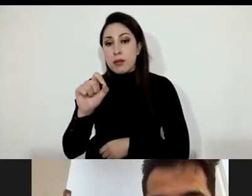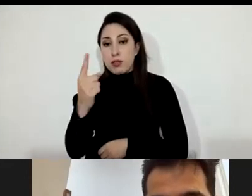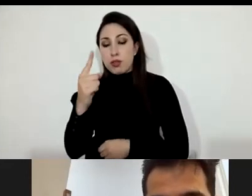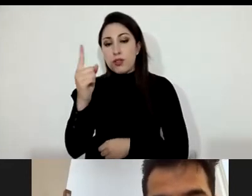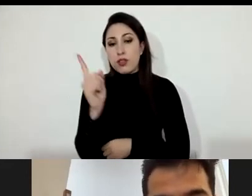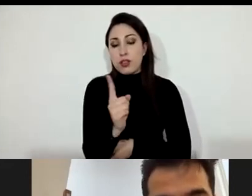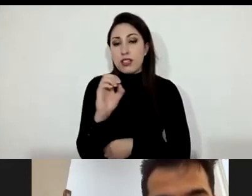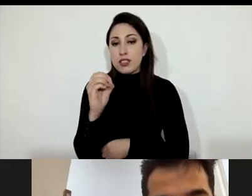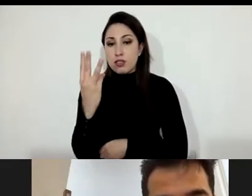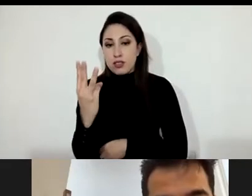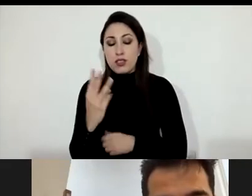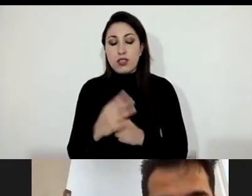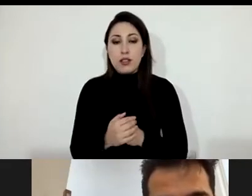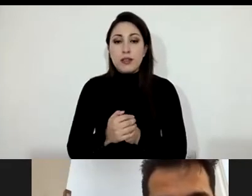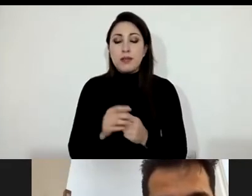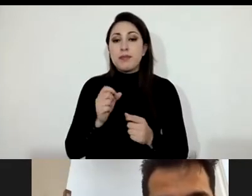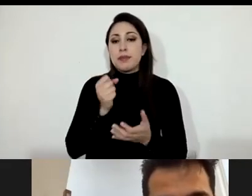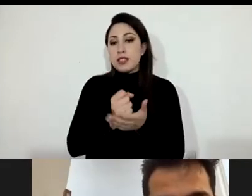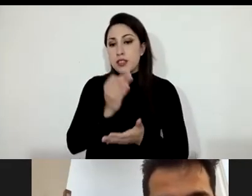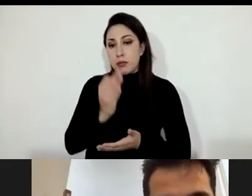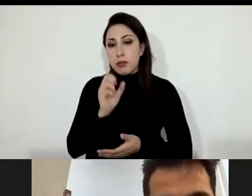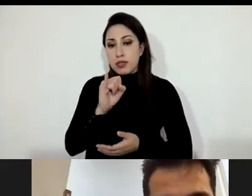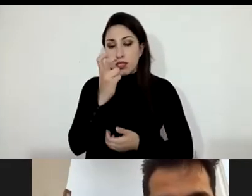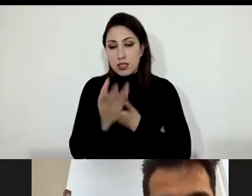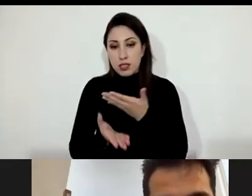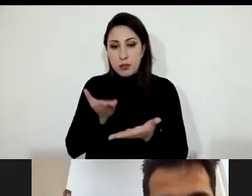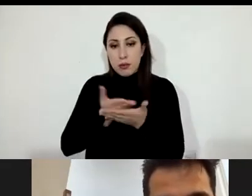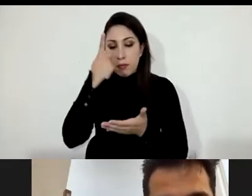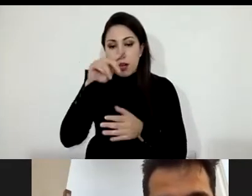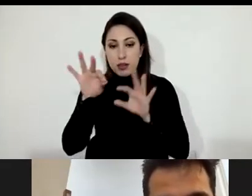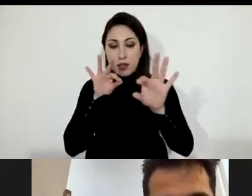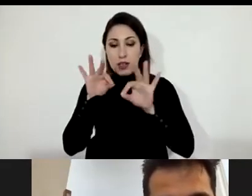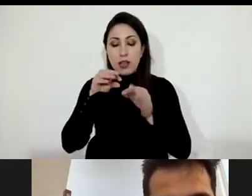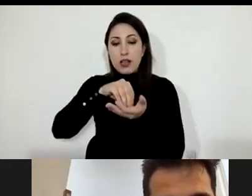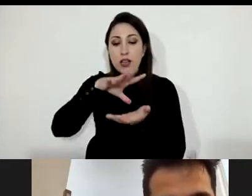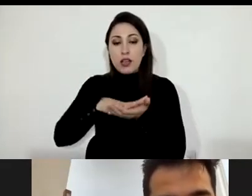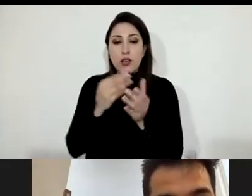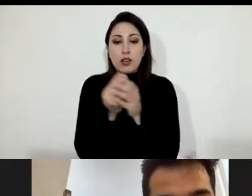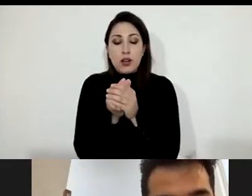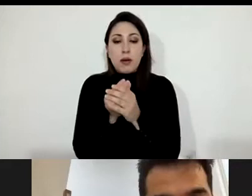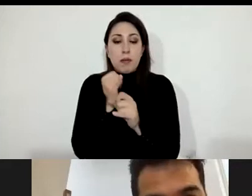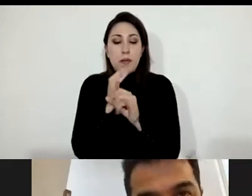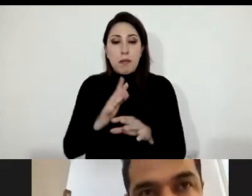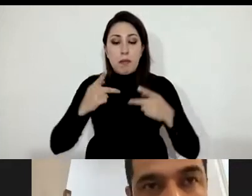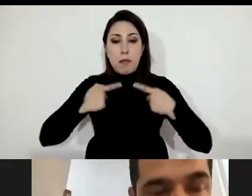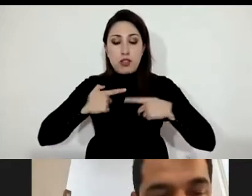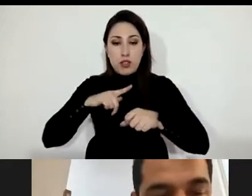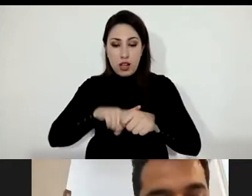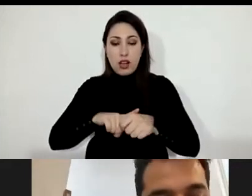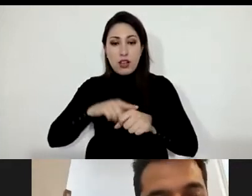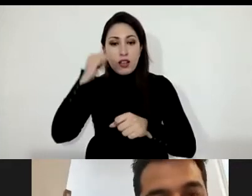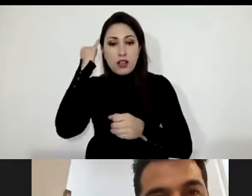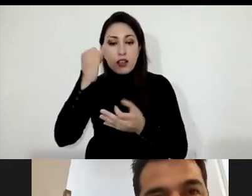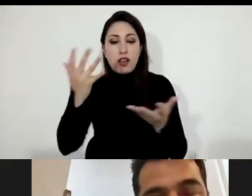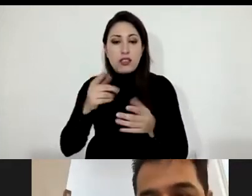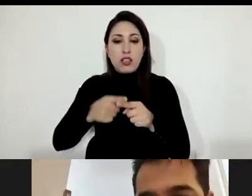CT-SE-30-4-2021-03. Primero, se aprueba por unanimidad la propuesta de clasificación de información en su modalidad de confidencial, propuesta por la Oficialía Mayor,